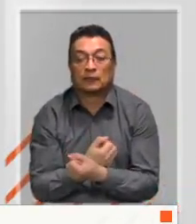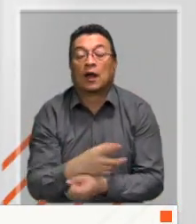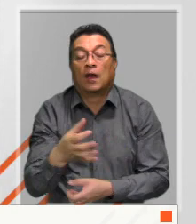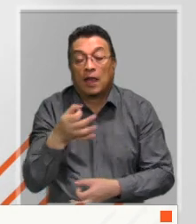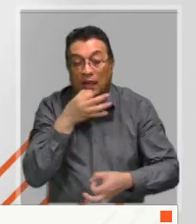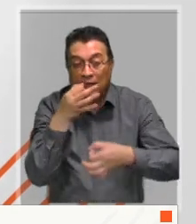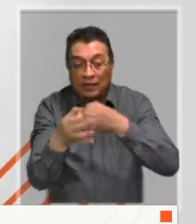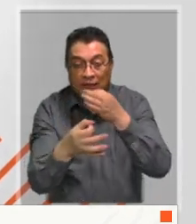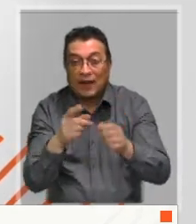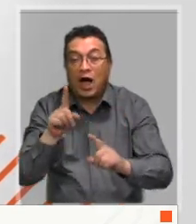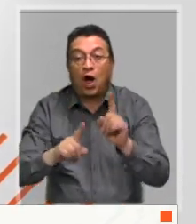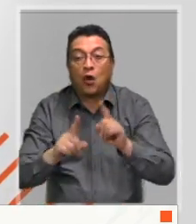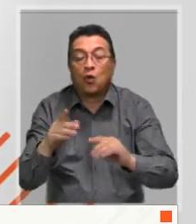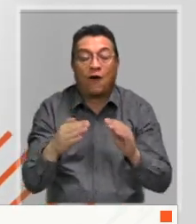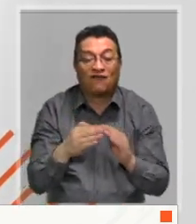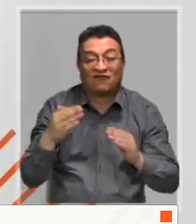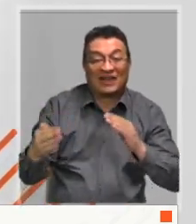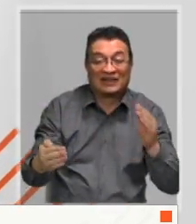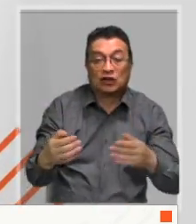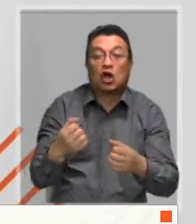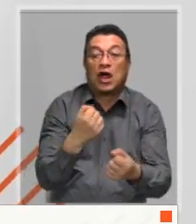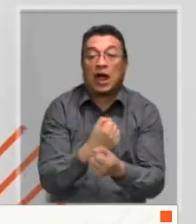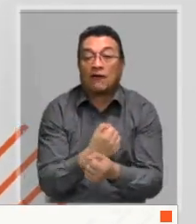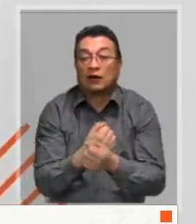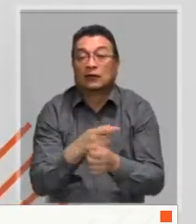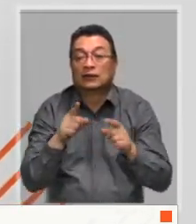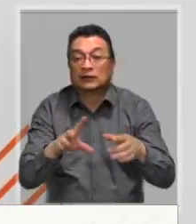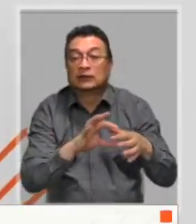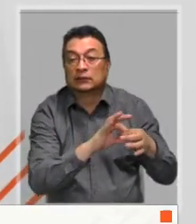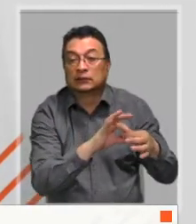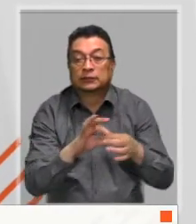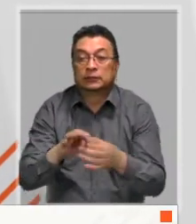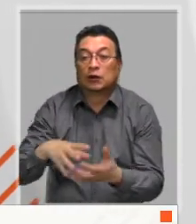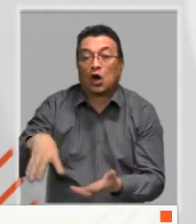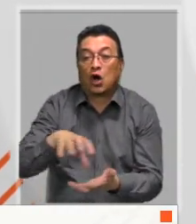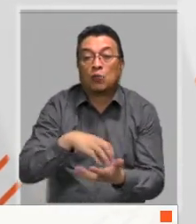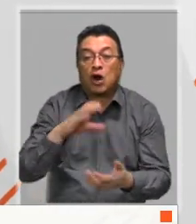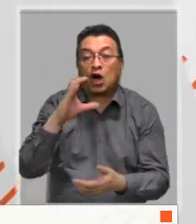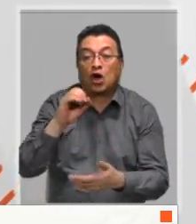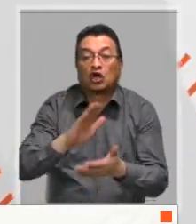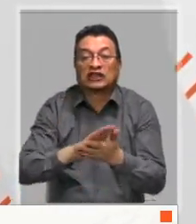de algunos vecinos y también de carabineros respecto de este hecho ocurrido en la comuna de Conchalí. Miren.